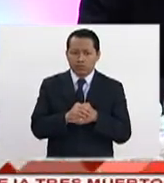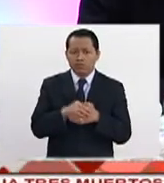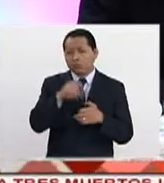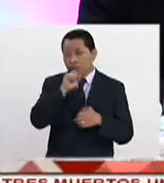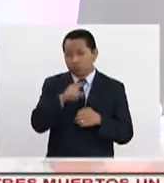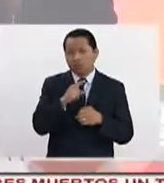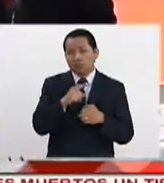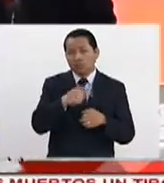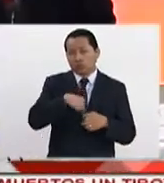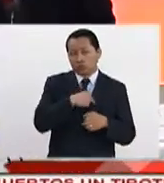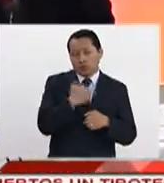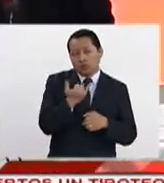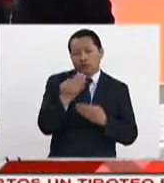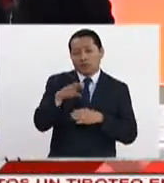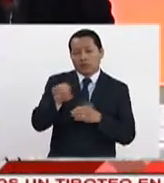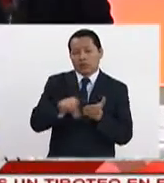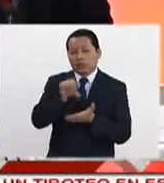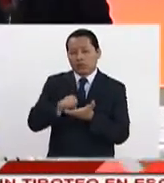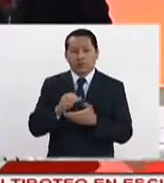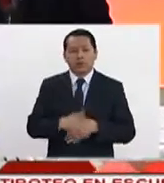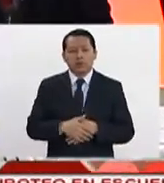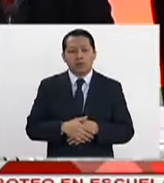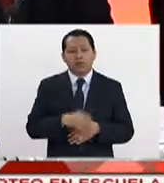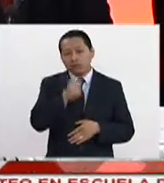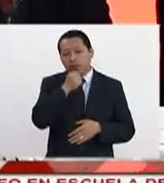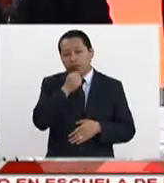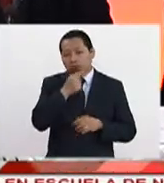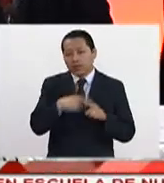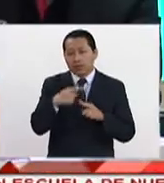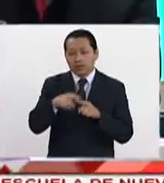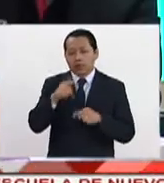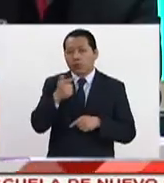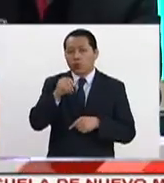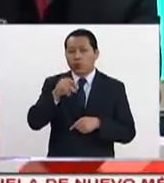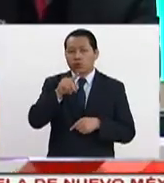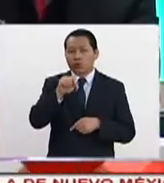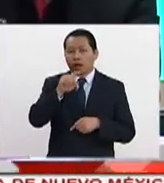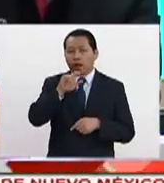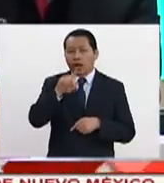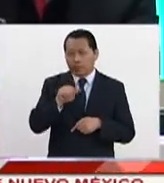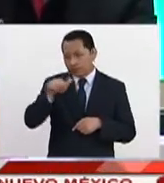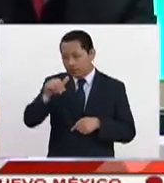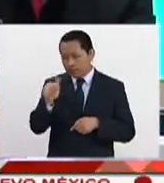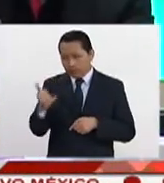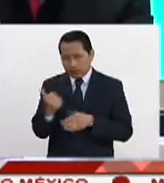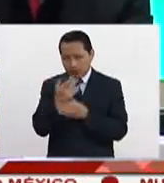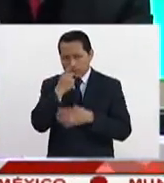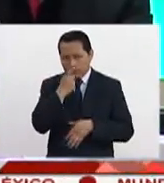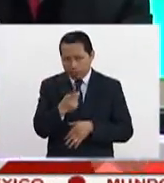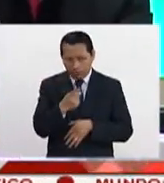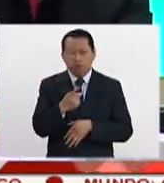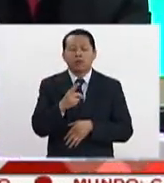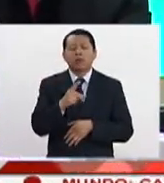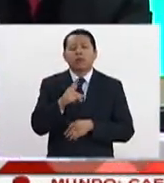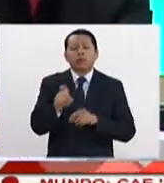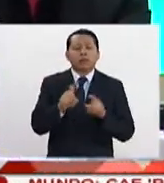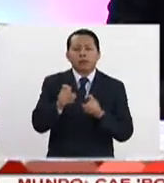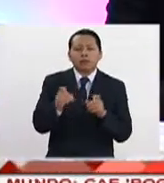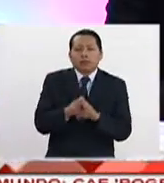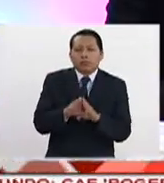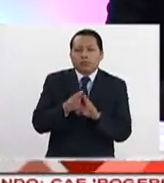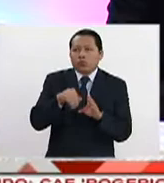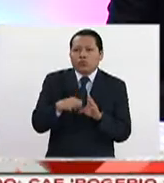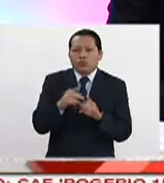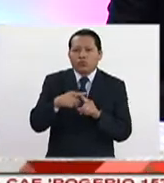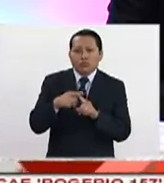Banco Central. En un encuentro con reporteros de la fuente hacendaria, González Anaya dijo que no habrá especulaciones en torno a la reforma